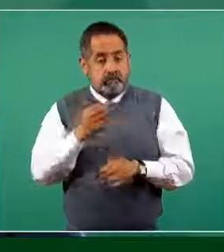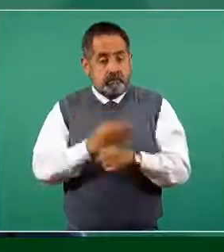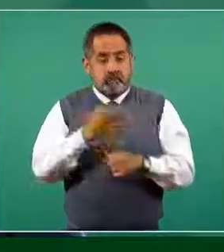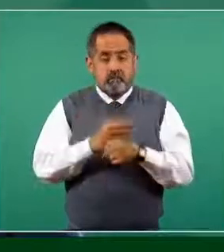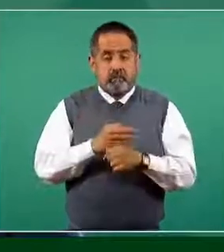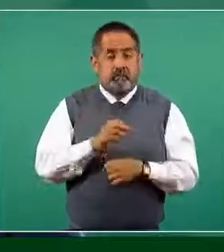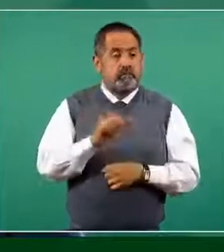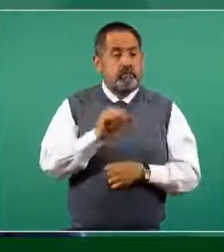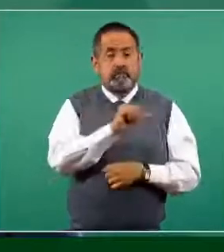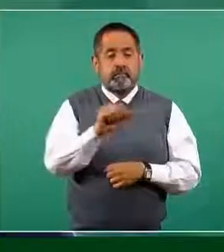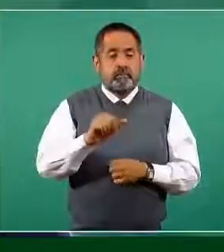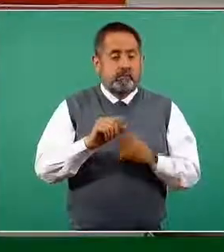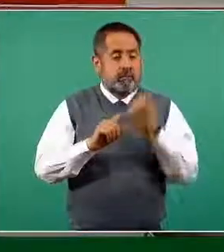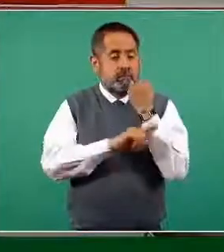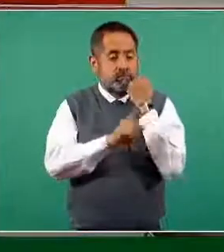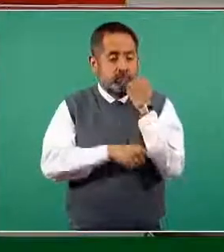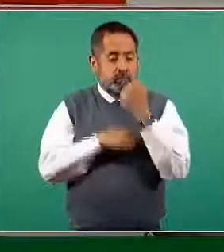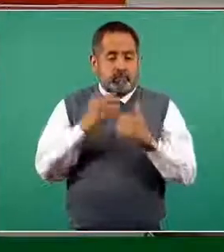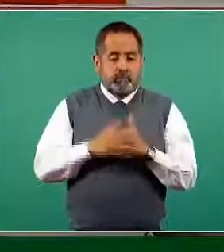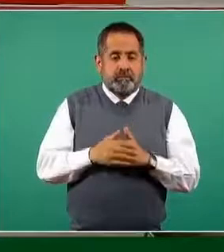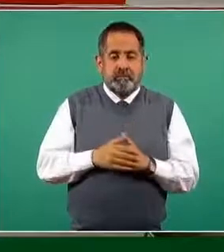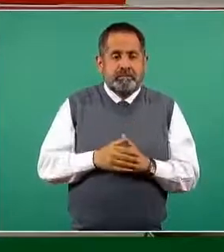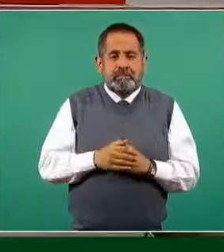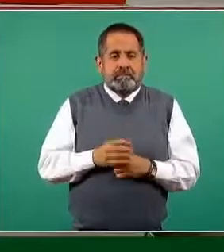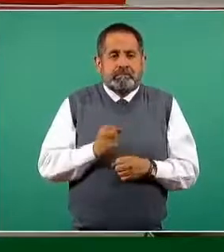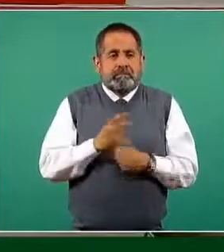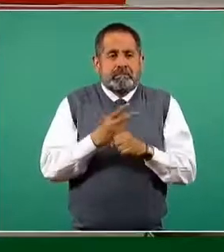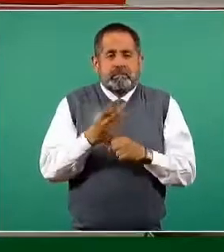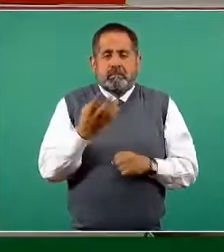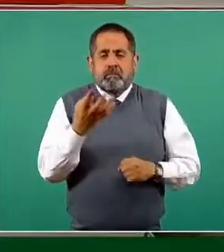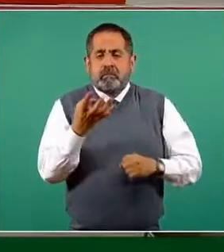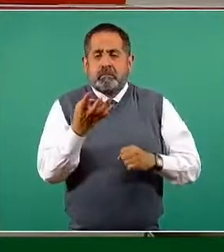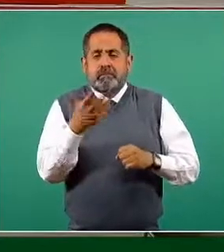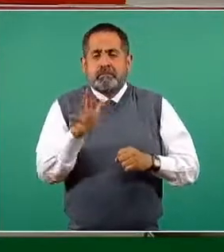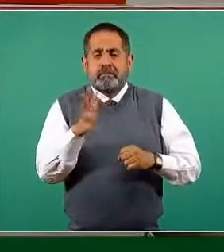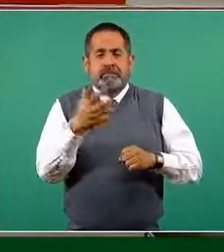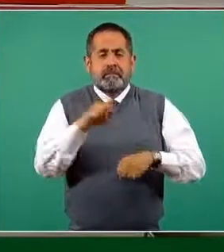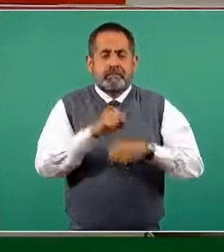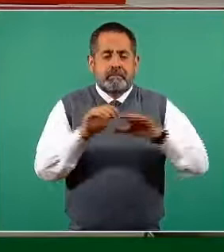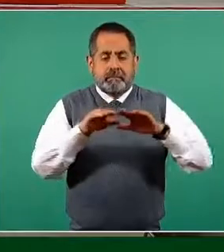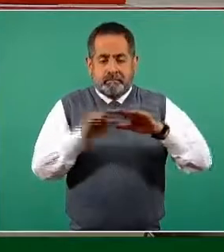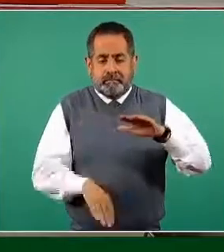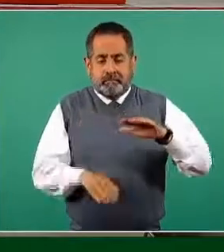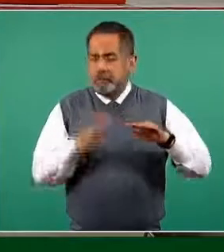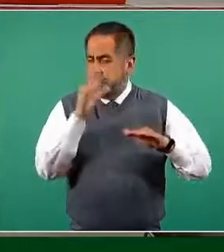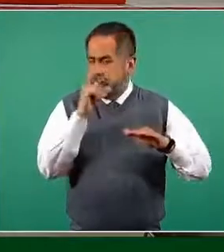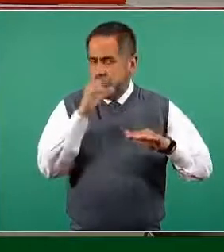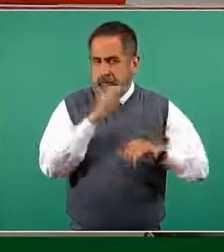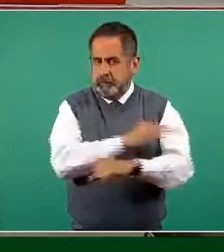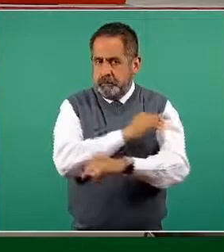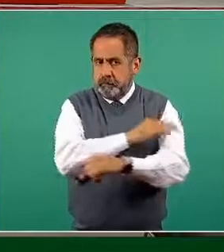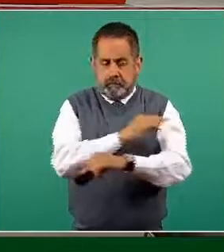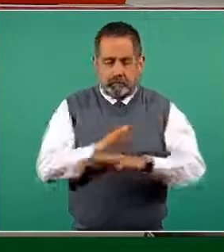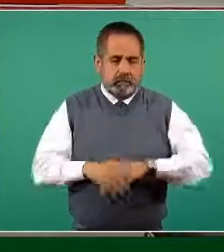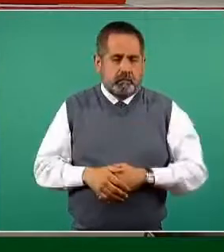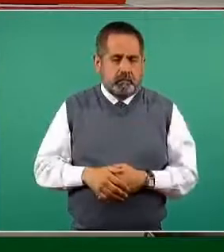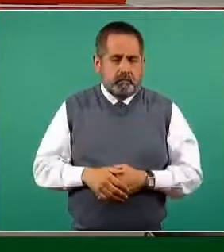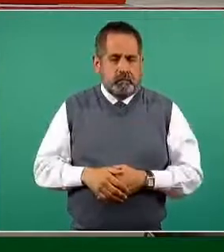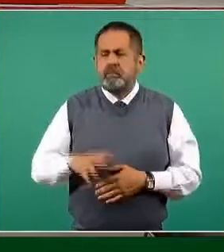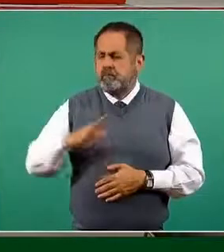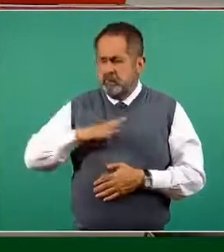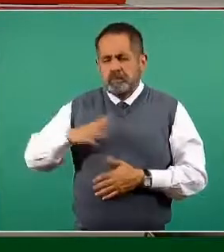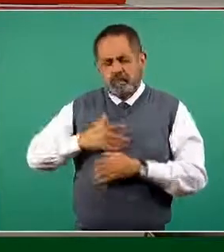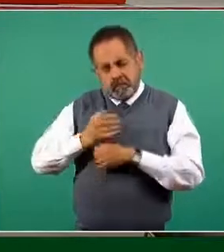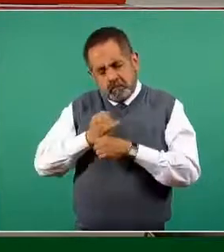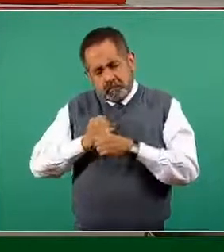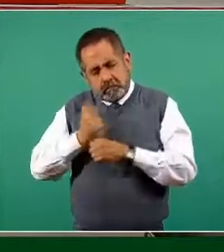momento en embarazos más tempranos. Sí existe evidencia científica diversa, la más abundante es